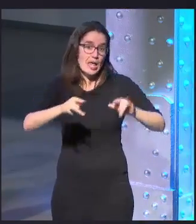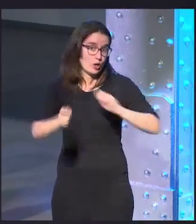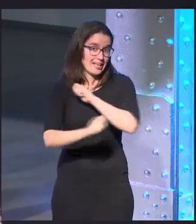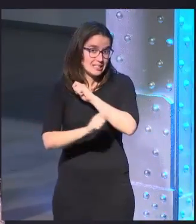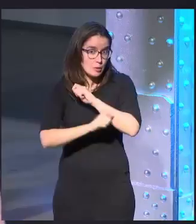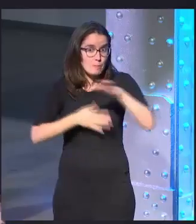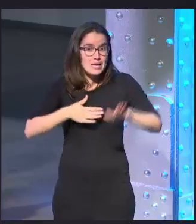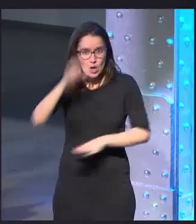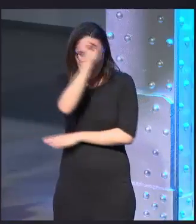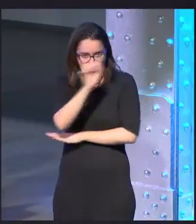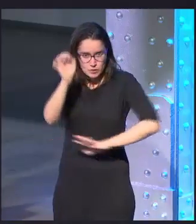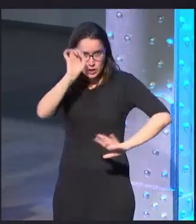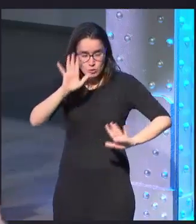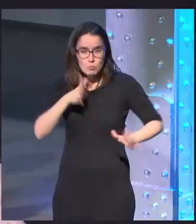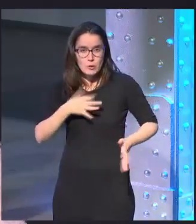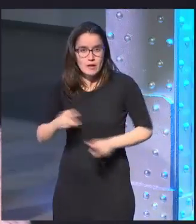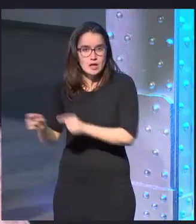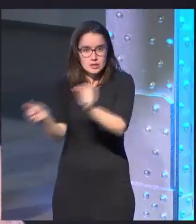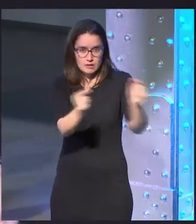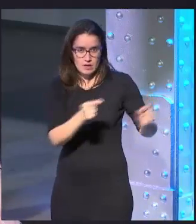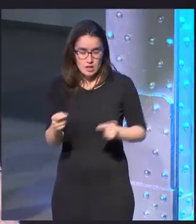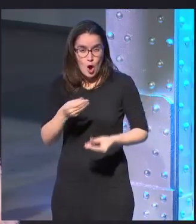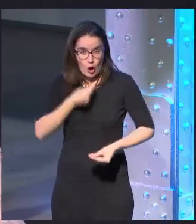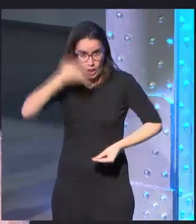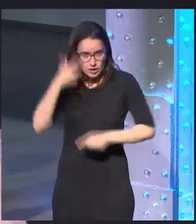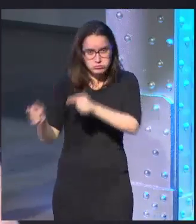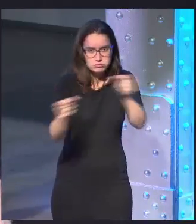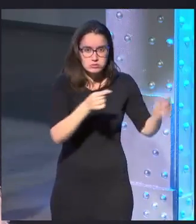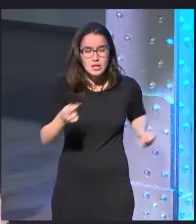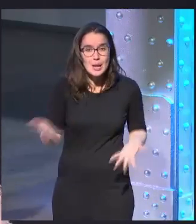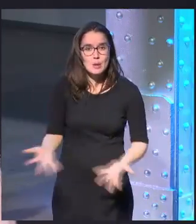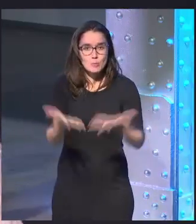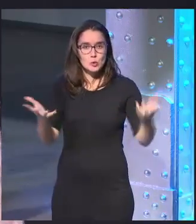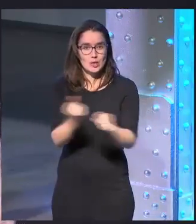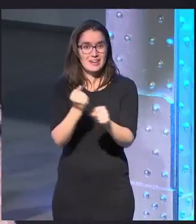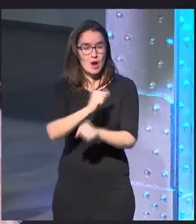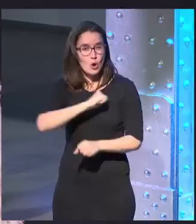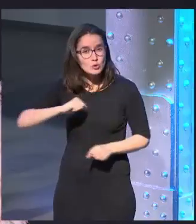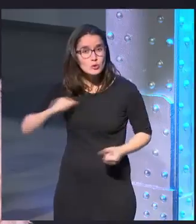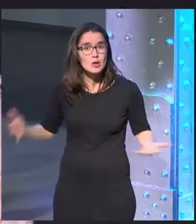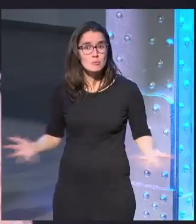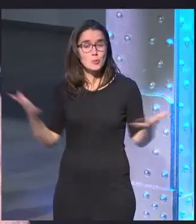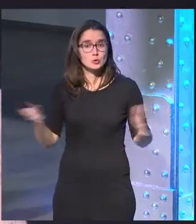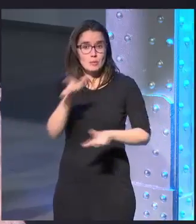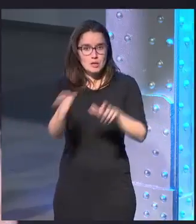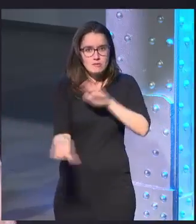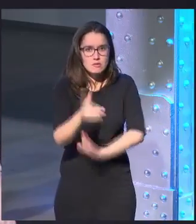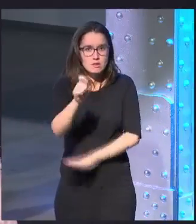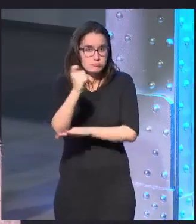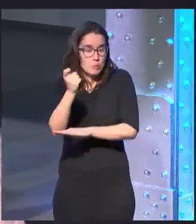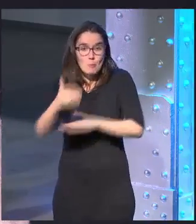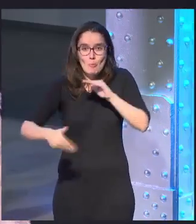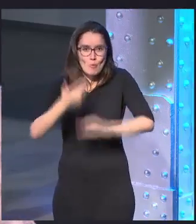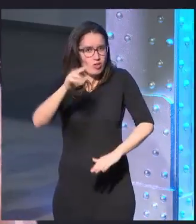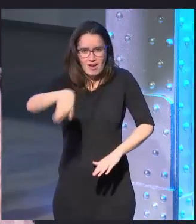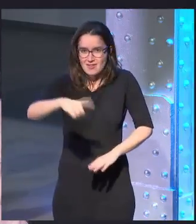opinión, que pueda ser debatida y también lo espero, el impulso al trabajo autónomo, el impulso a los emprendedores, no es una